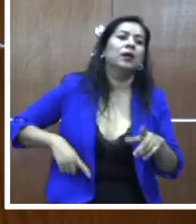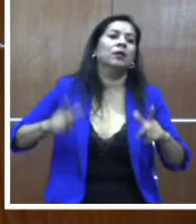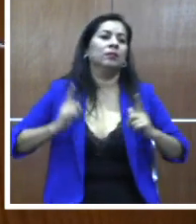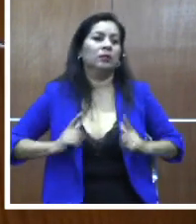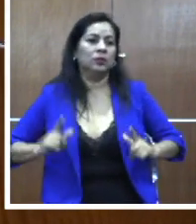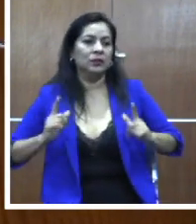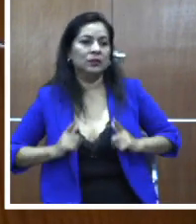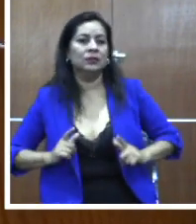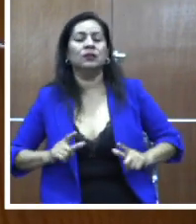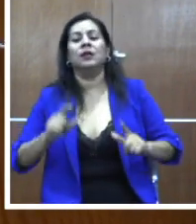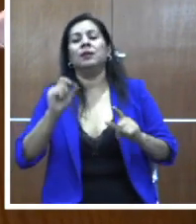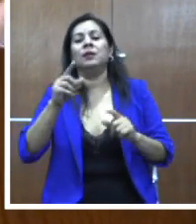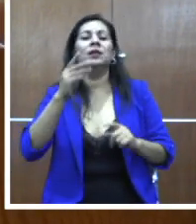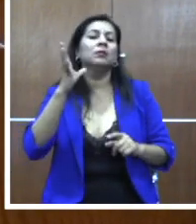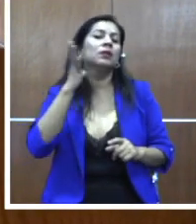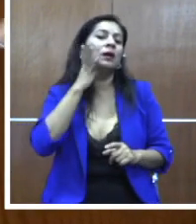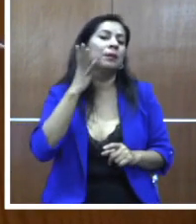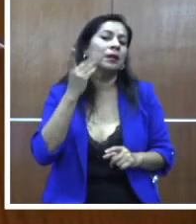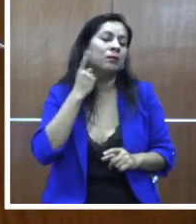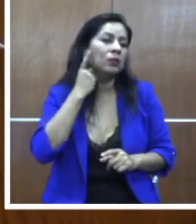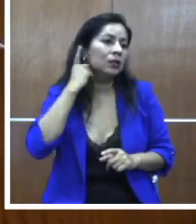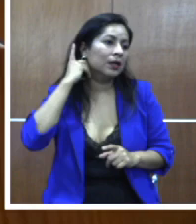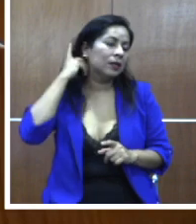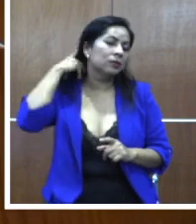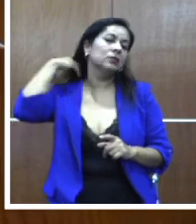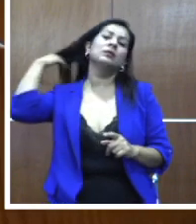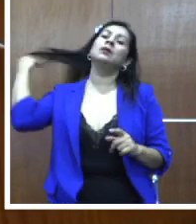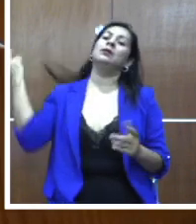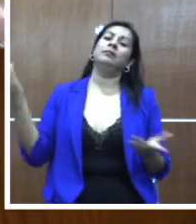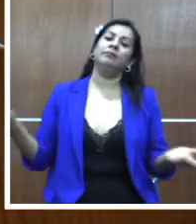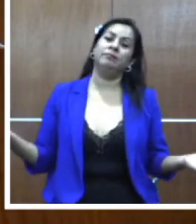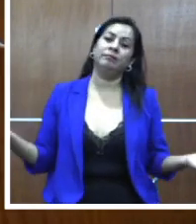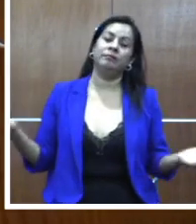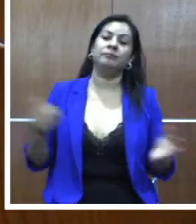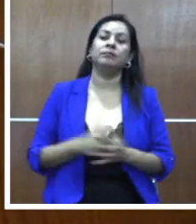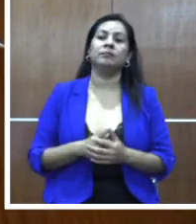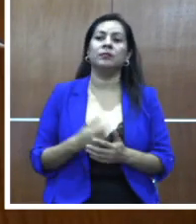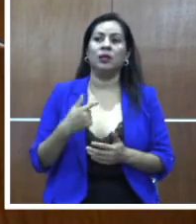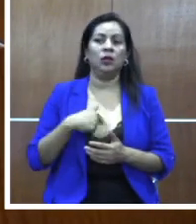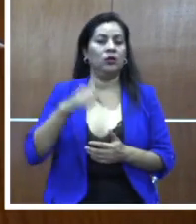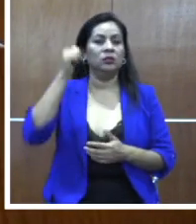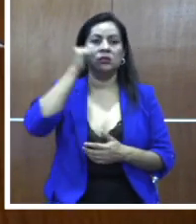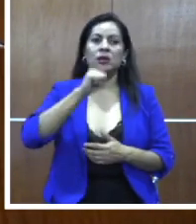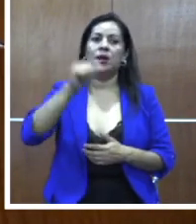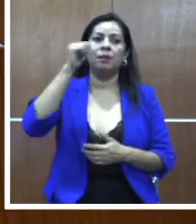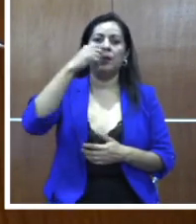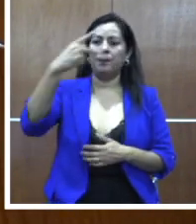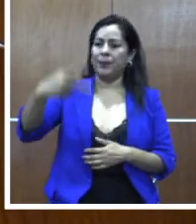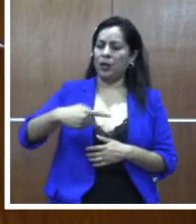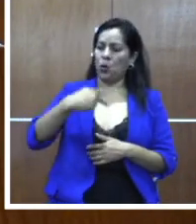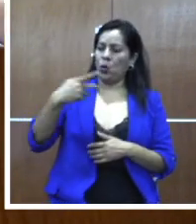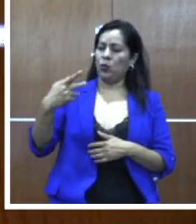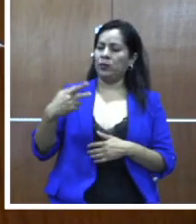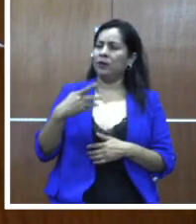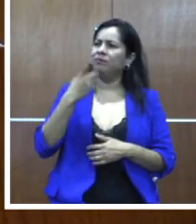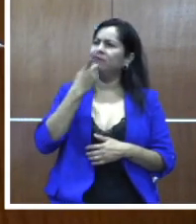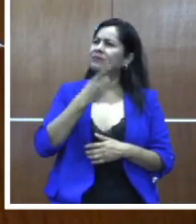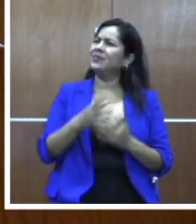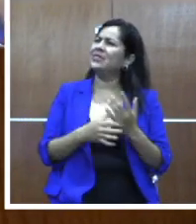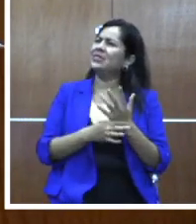y ahora, por fin, el Poder Judicial. Y yo siempre me hacía una pregunta, yo